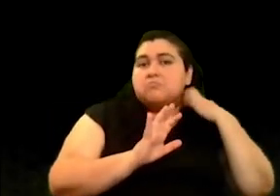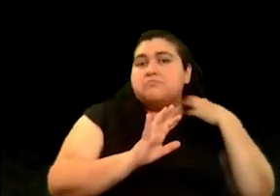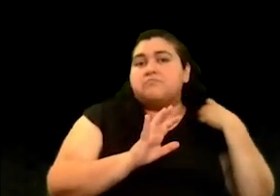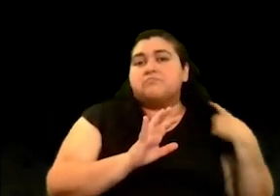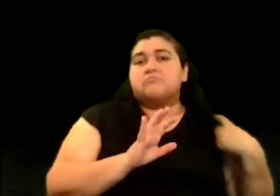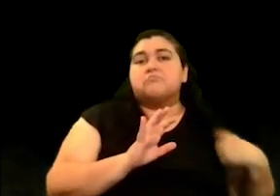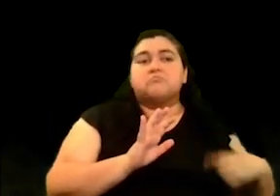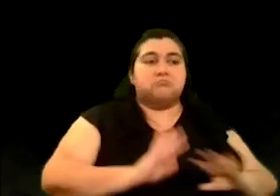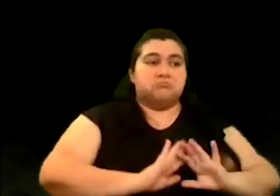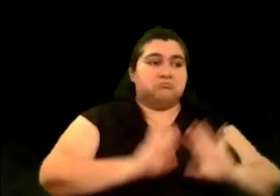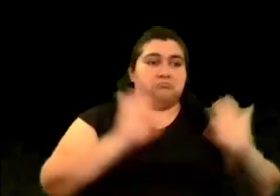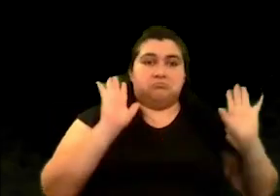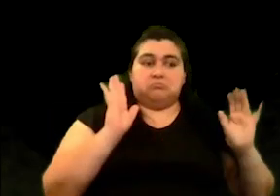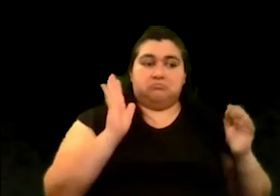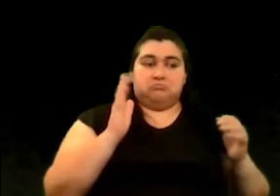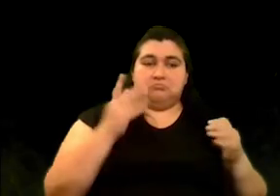percibir